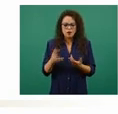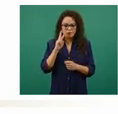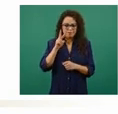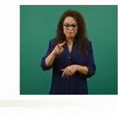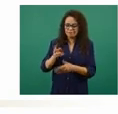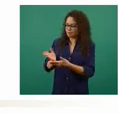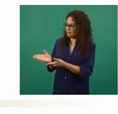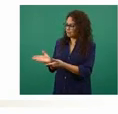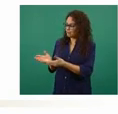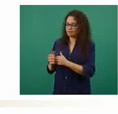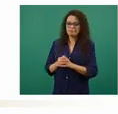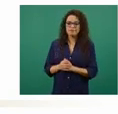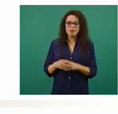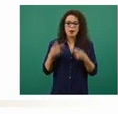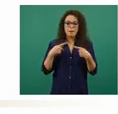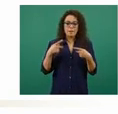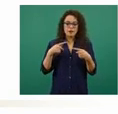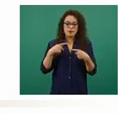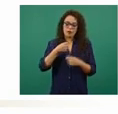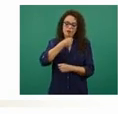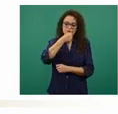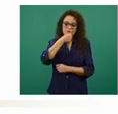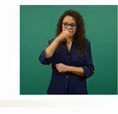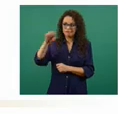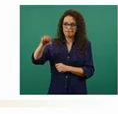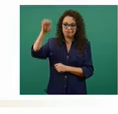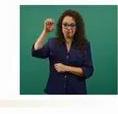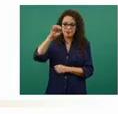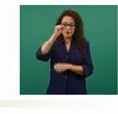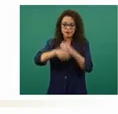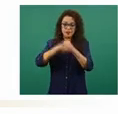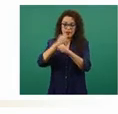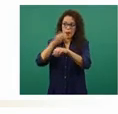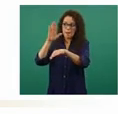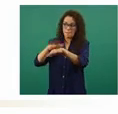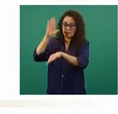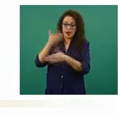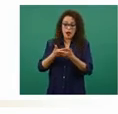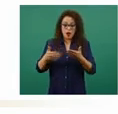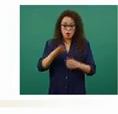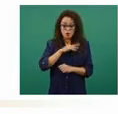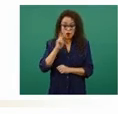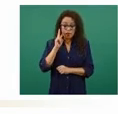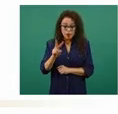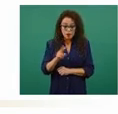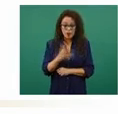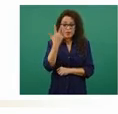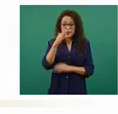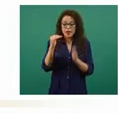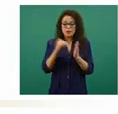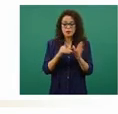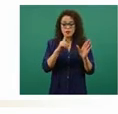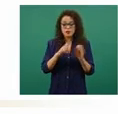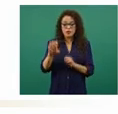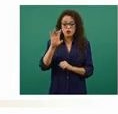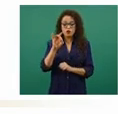nuestros adultos mayores de 60 años y más. Para el día de hoy podemos ver cómo ya suman más de